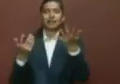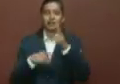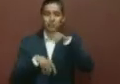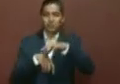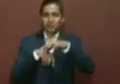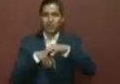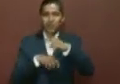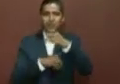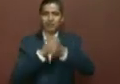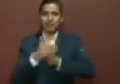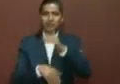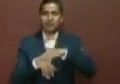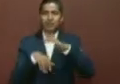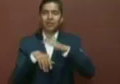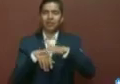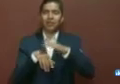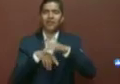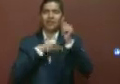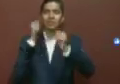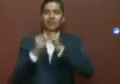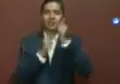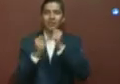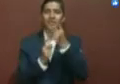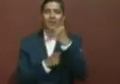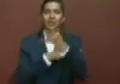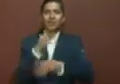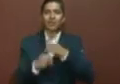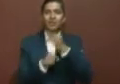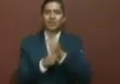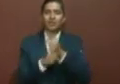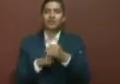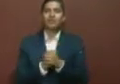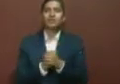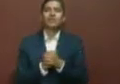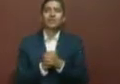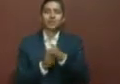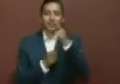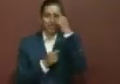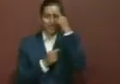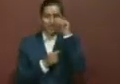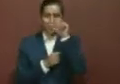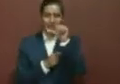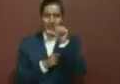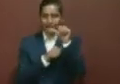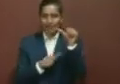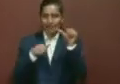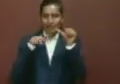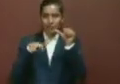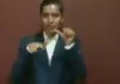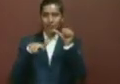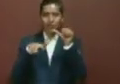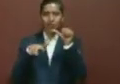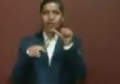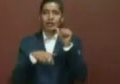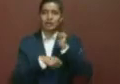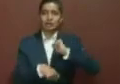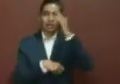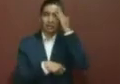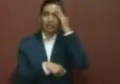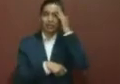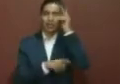incrementos que ha tenido el turismo en los últimos 4 años. Recordemos que del 16 al 18 simplemente el crecimiento